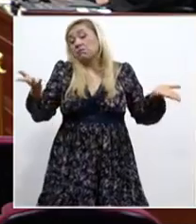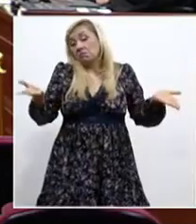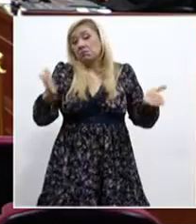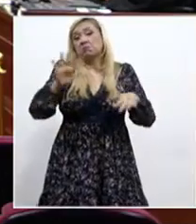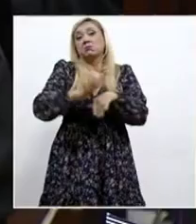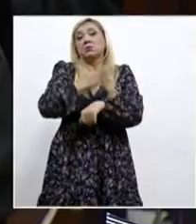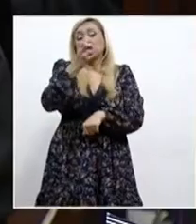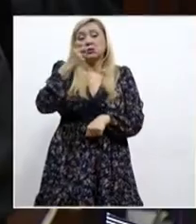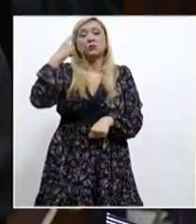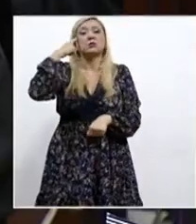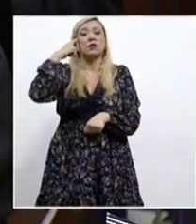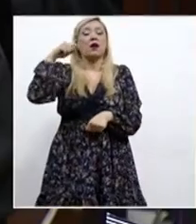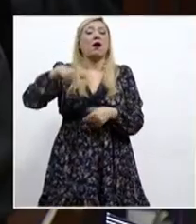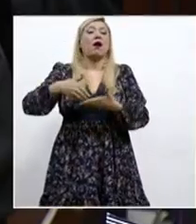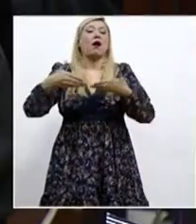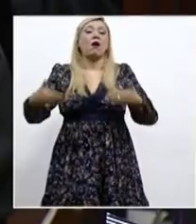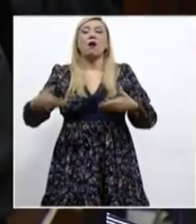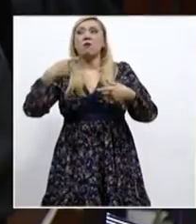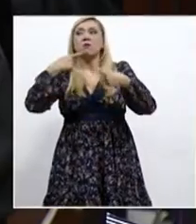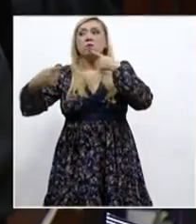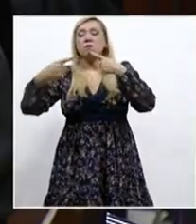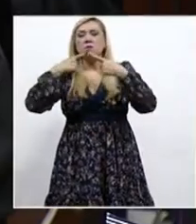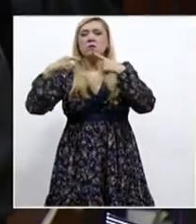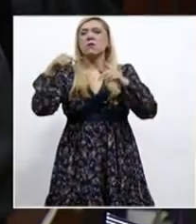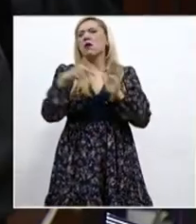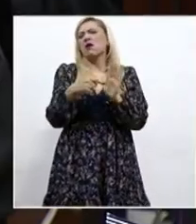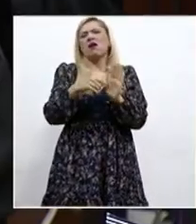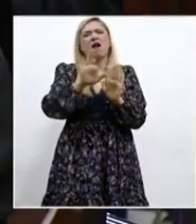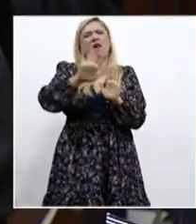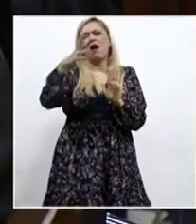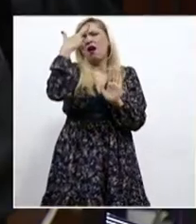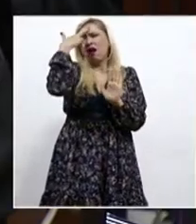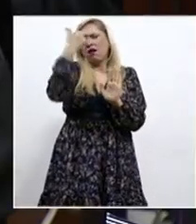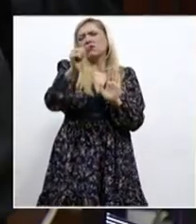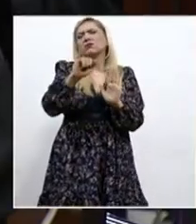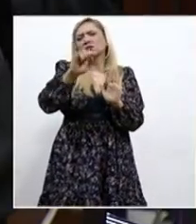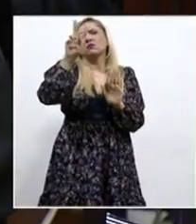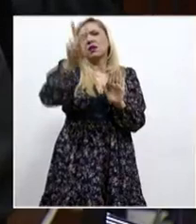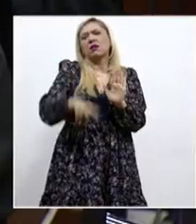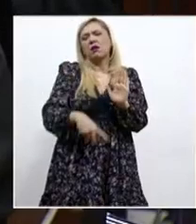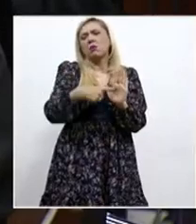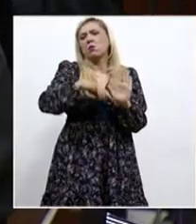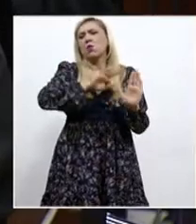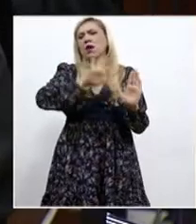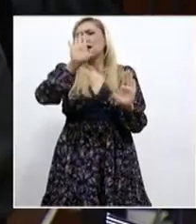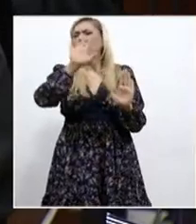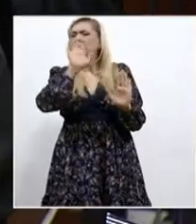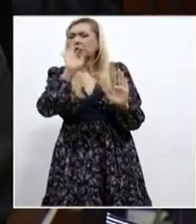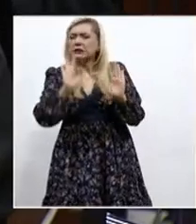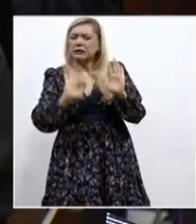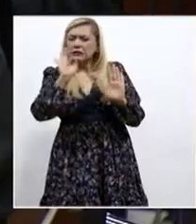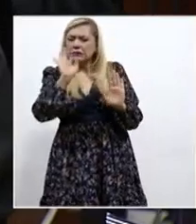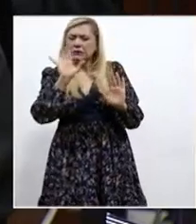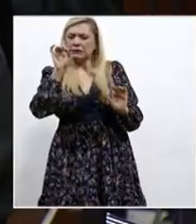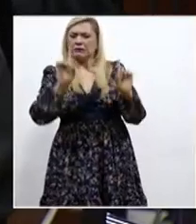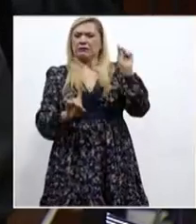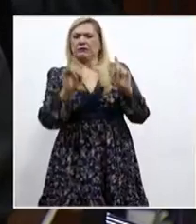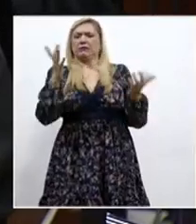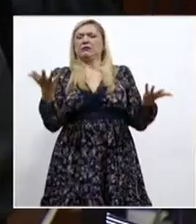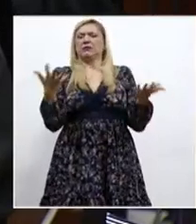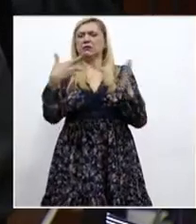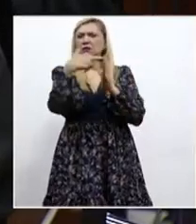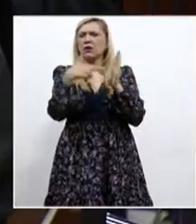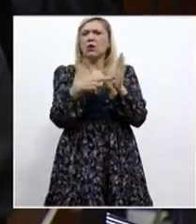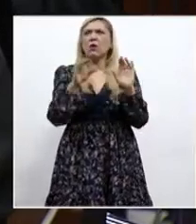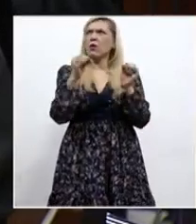justificación y motivación empleada debe ser suficiente para superar cualquier sospecha de libre disposición de las reglas de